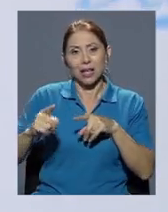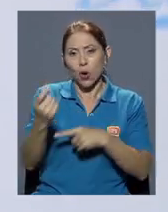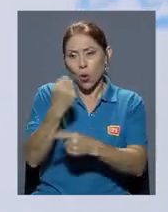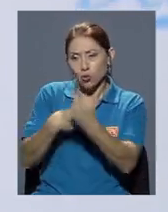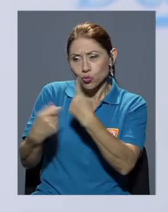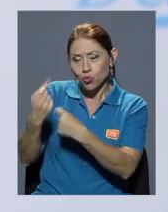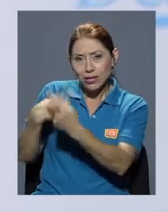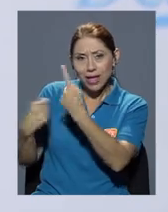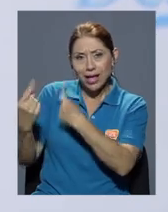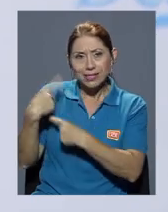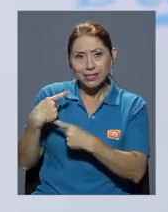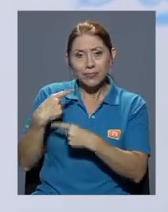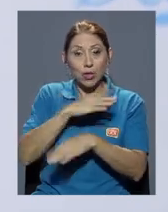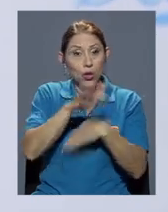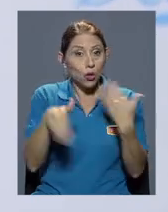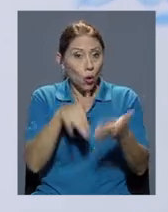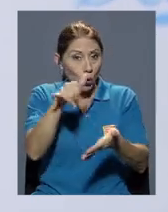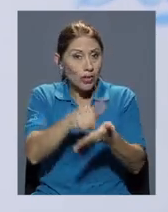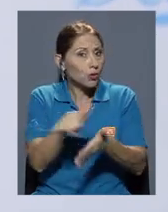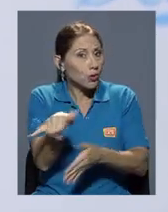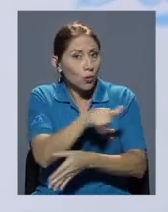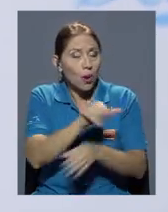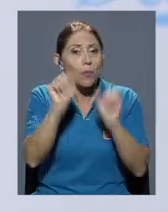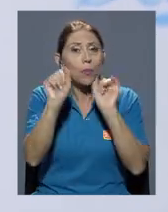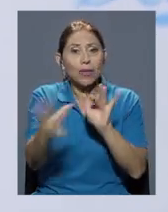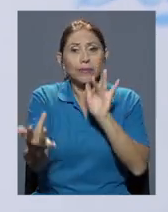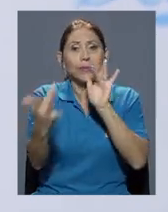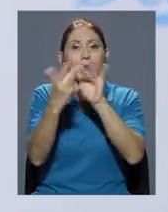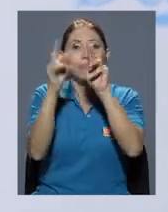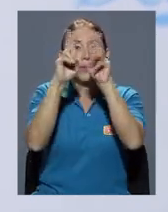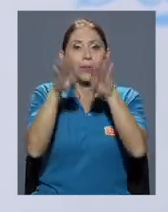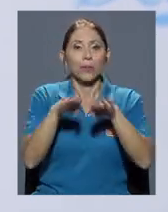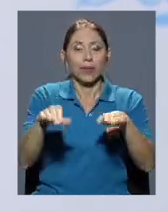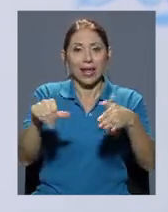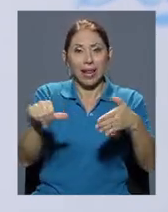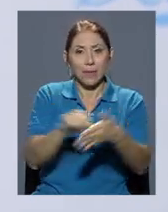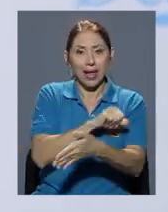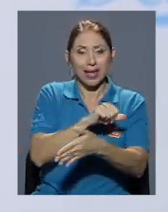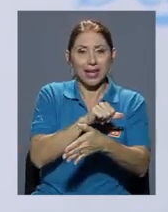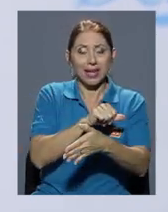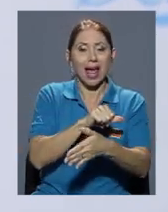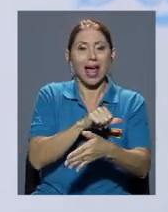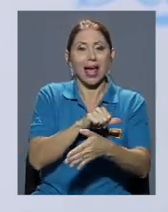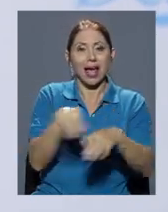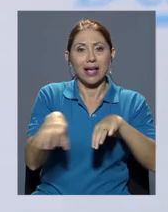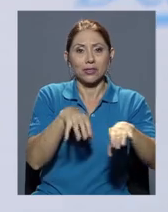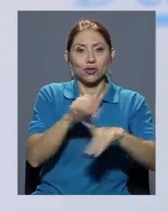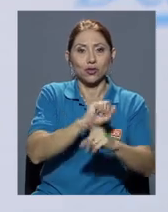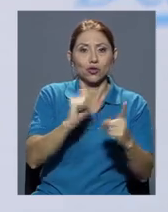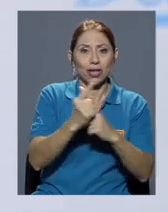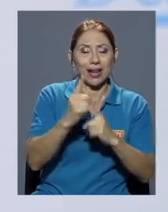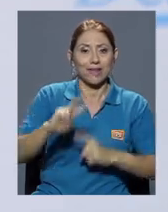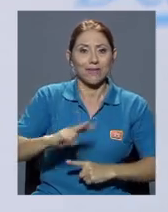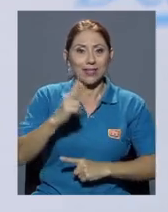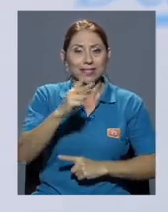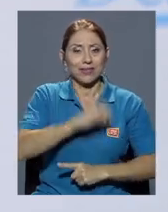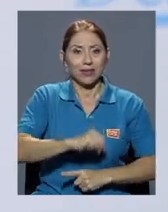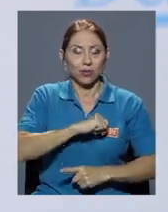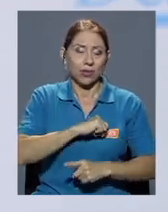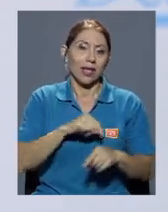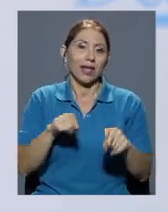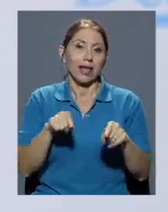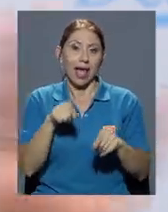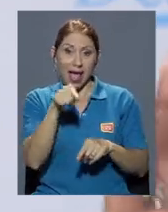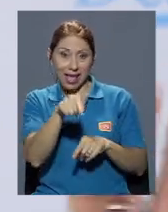consultas todo esto igual lo pueden consultar en línea tanto en la página de la acción de la de la acción social de la vicerrectoría acción social